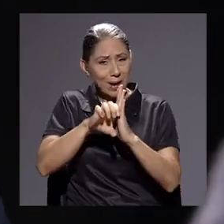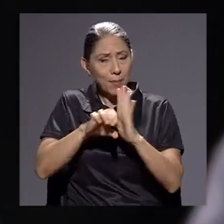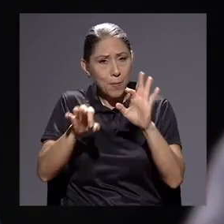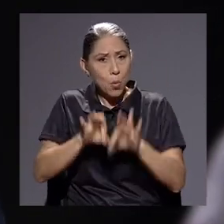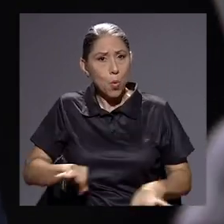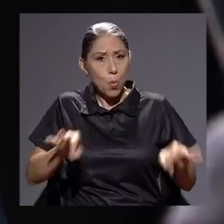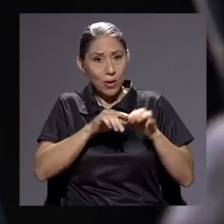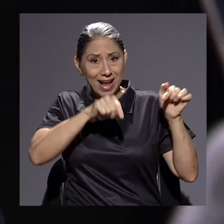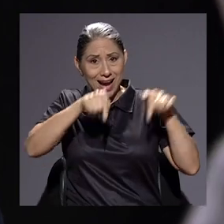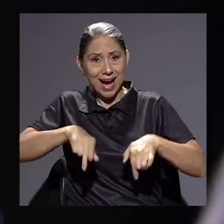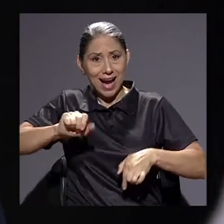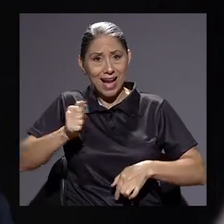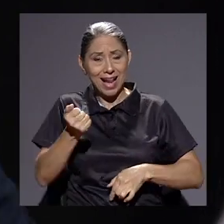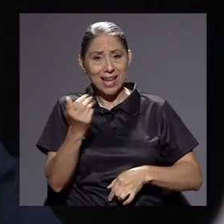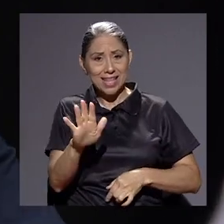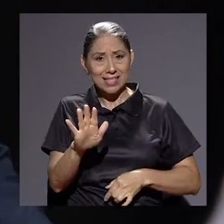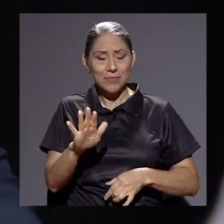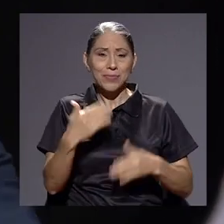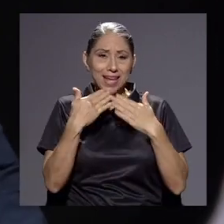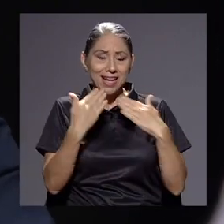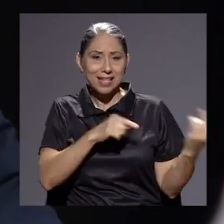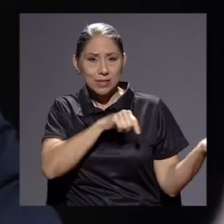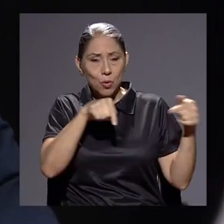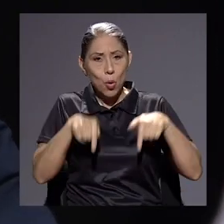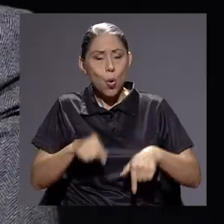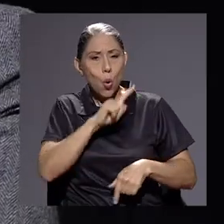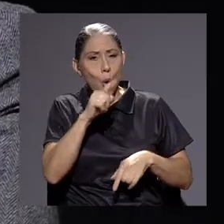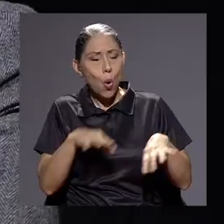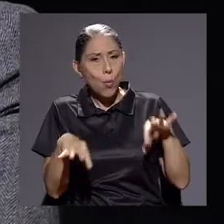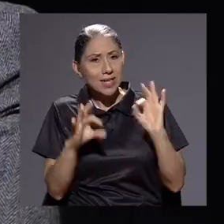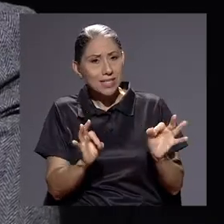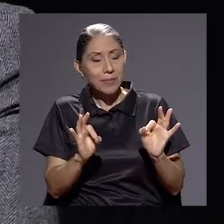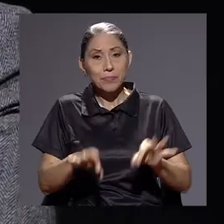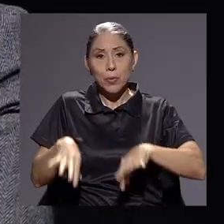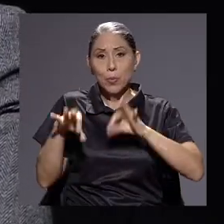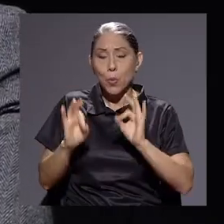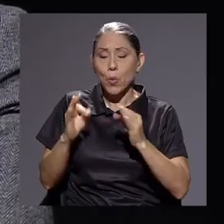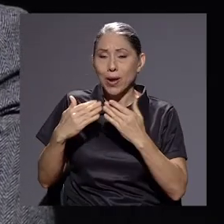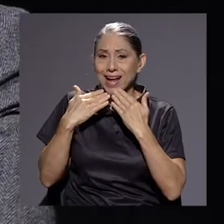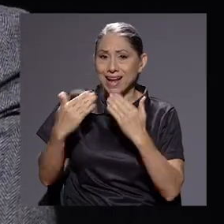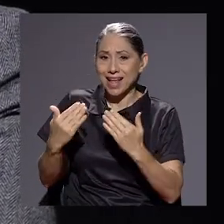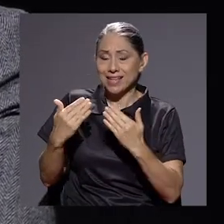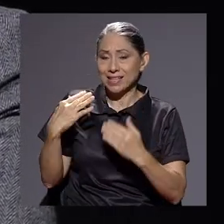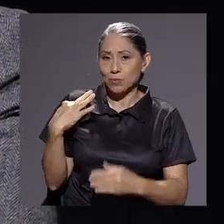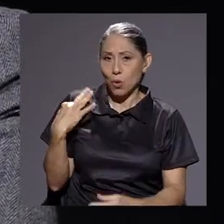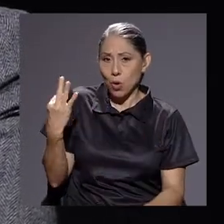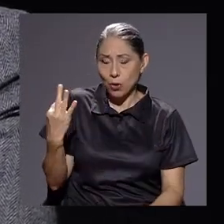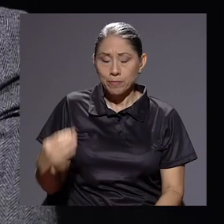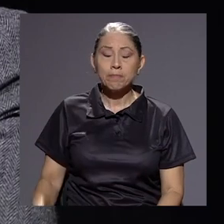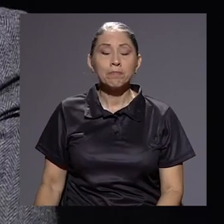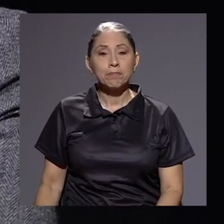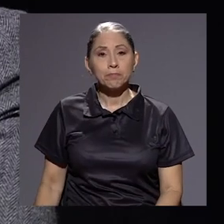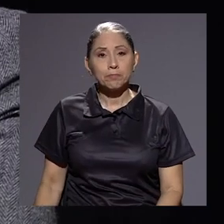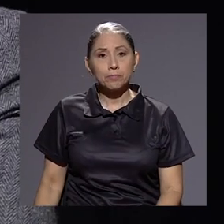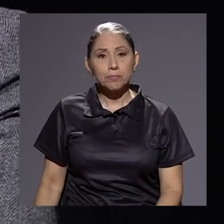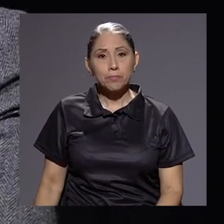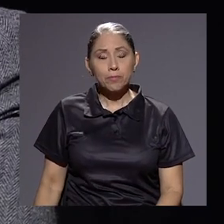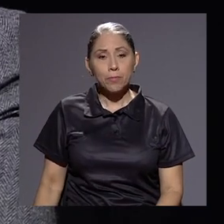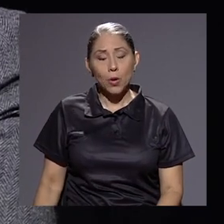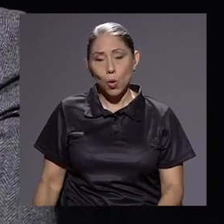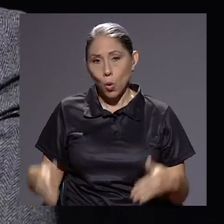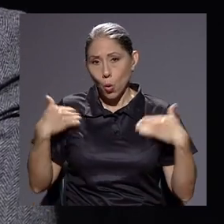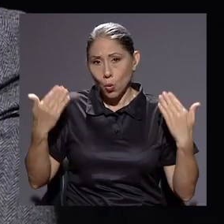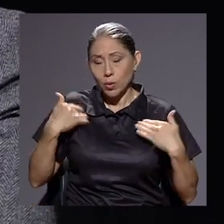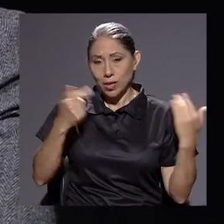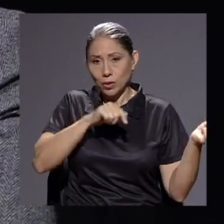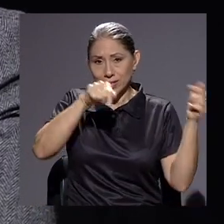importante tenerlo acá en Canal 15. Muchas gracias por estar con nosotros, don Alan, ¿cómo está? Muy bien, muchas gracias. Bueno, muchísimas gracias por la invitación. Muy